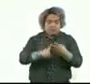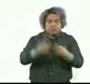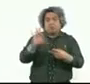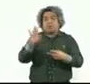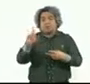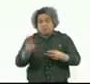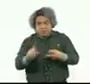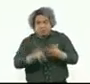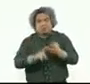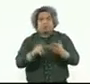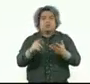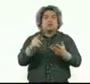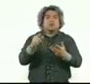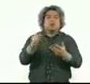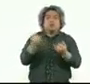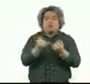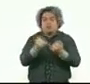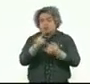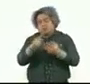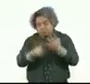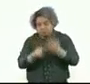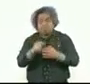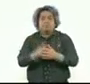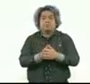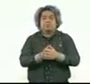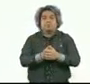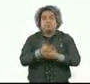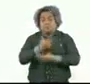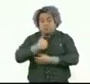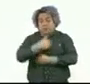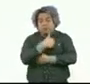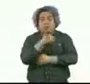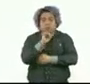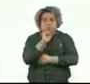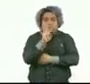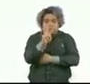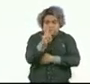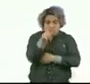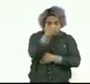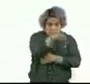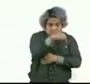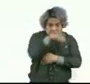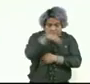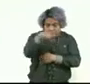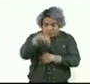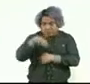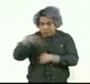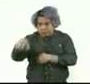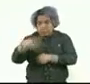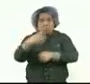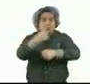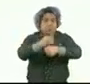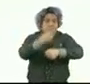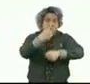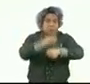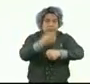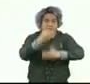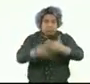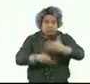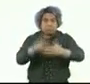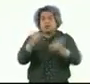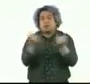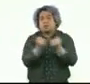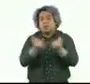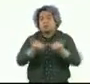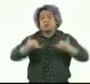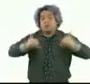y Sinovac en el Censis. También podemos atender en estas 4 sedes a primeras y segundas dosis de jóvenes